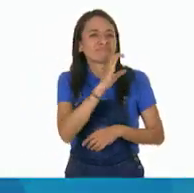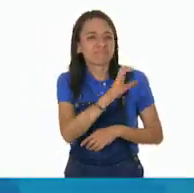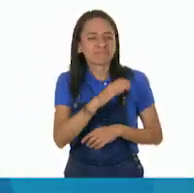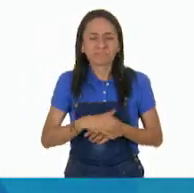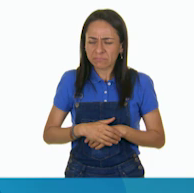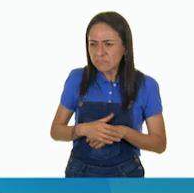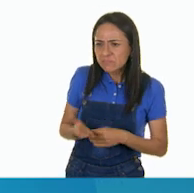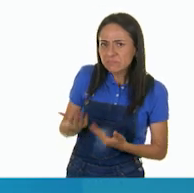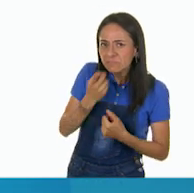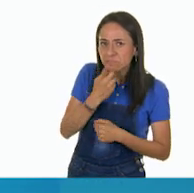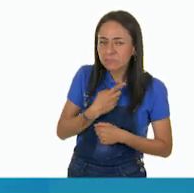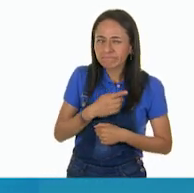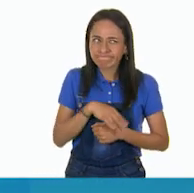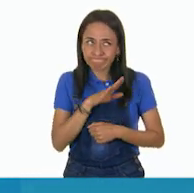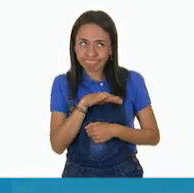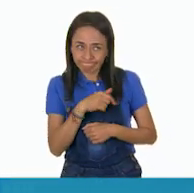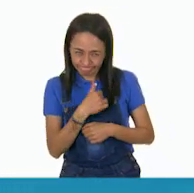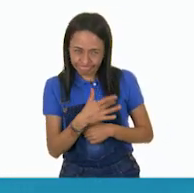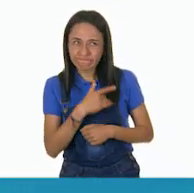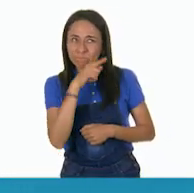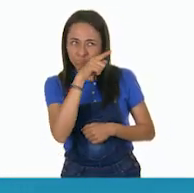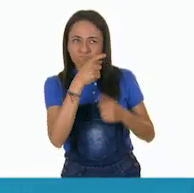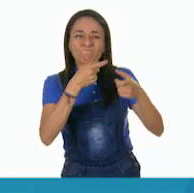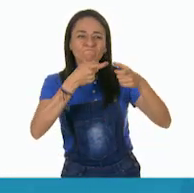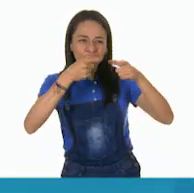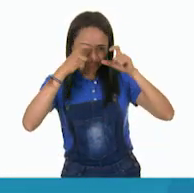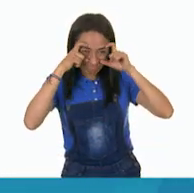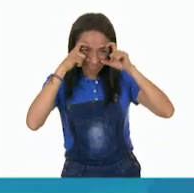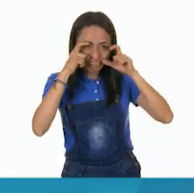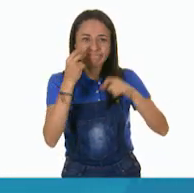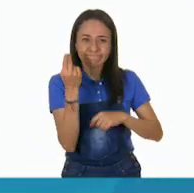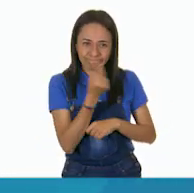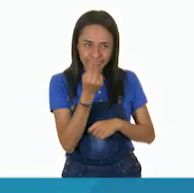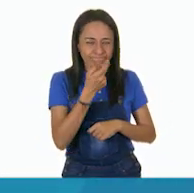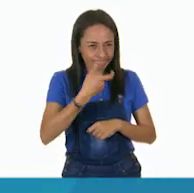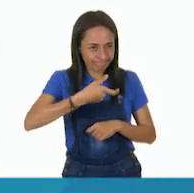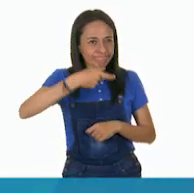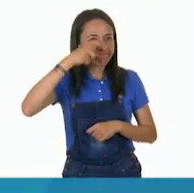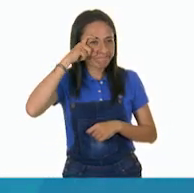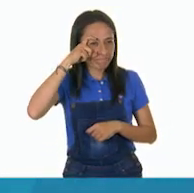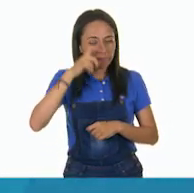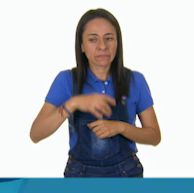creo que tú necesitas lentes pero la vértice y